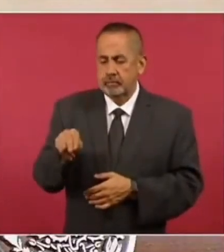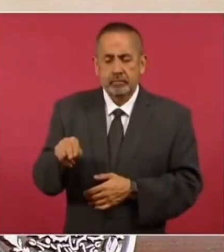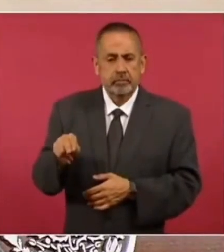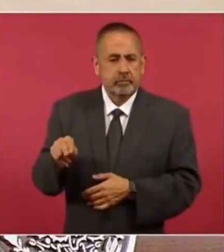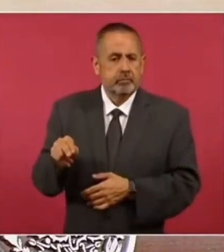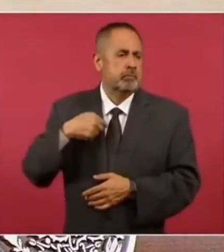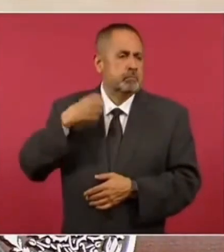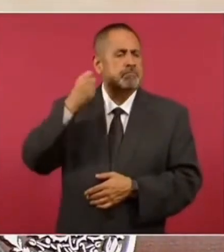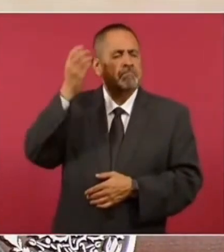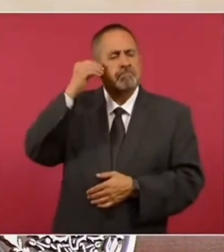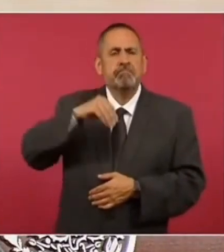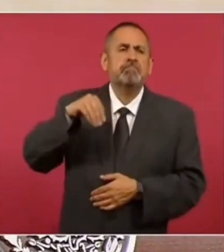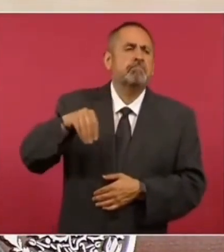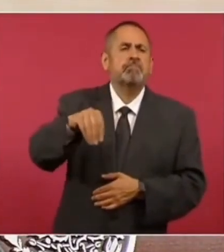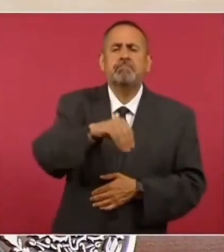en campaña,